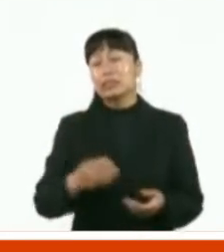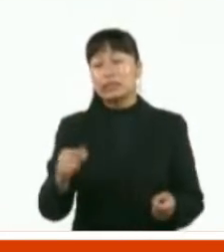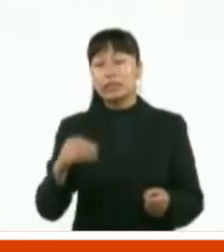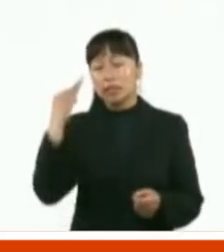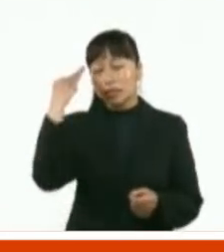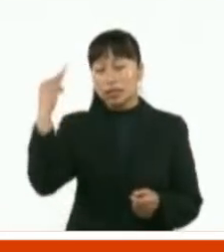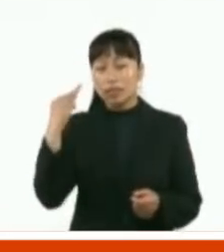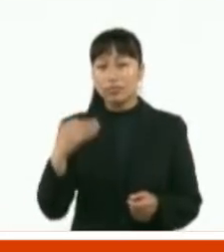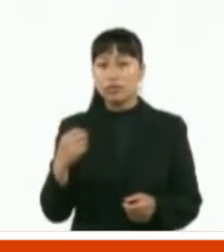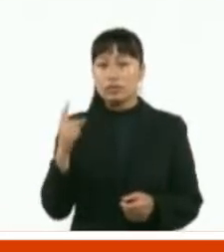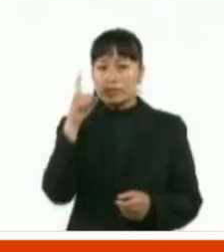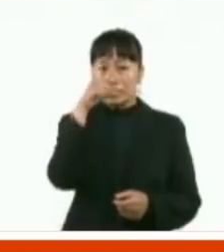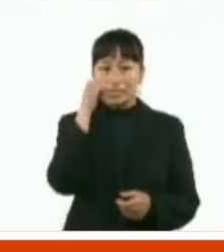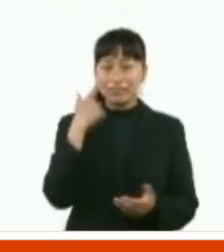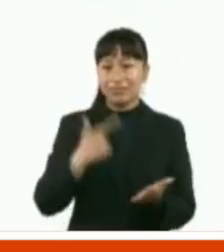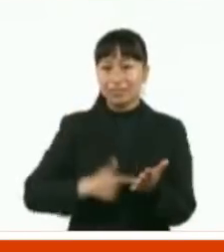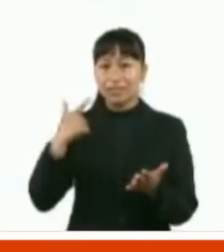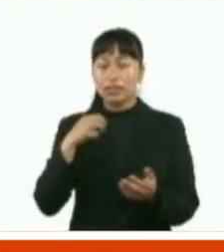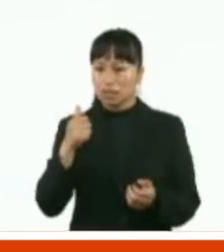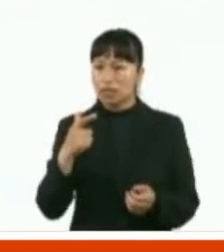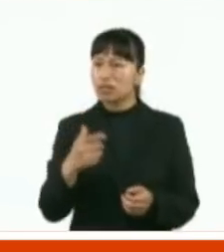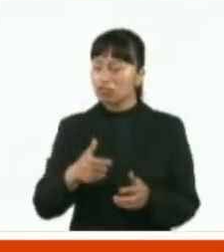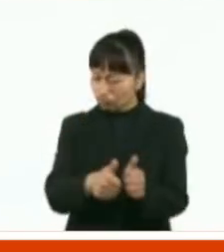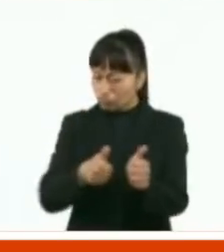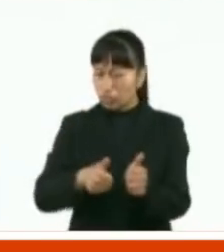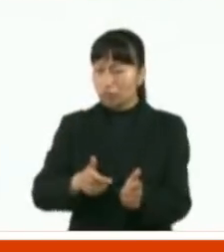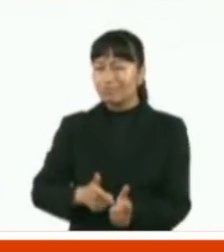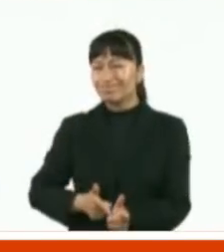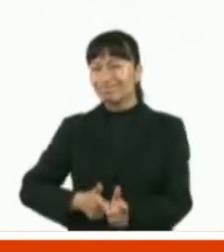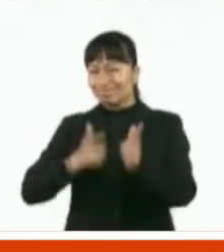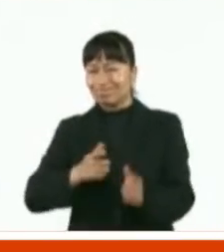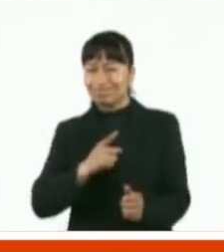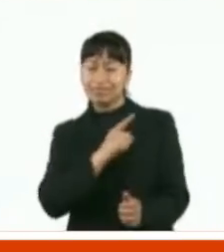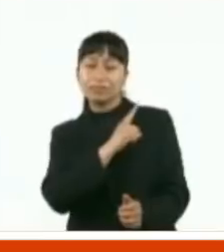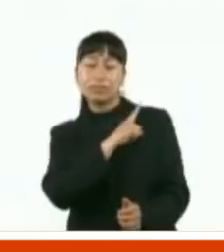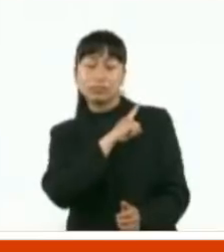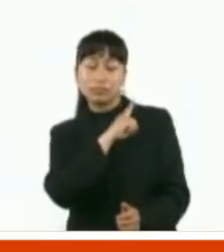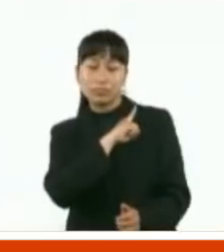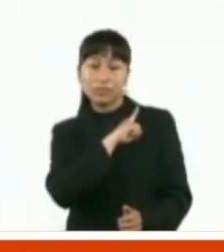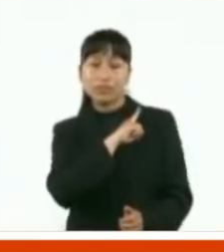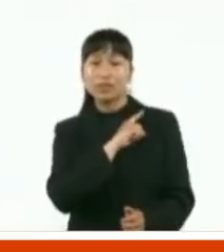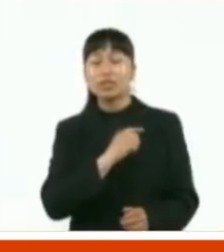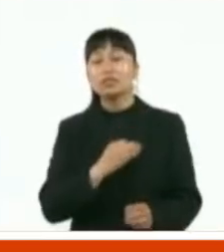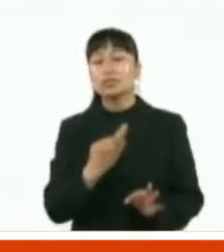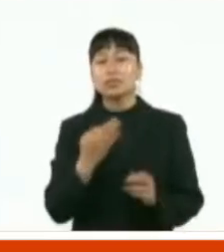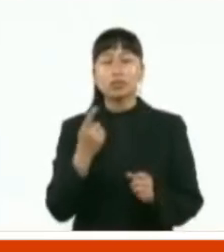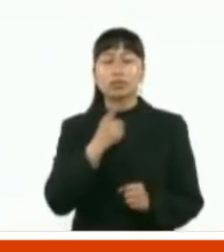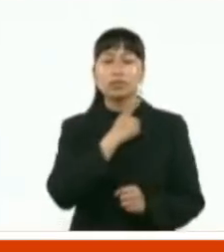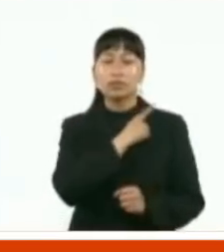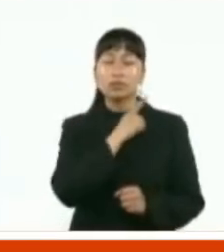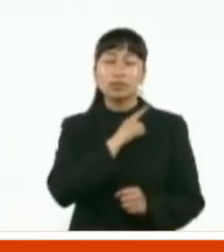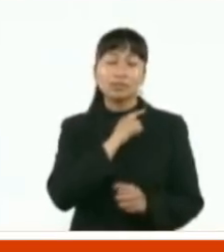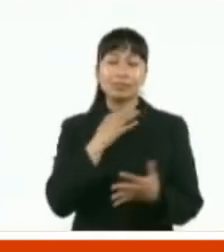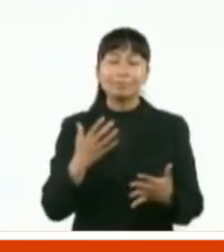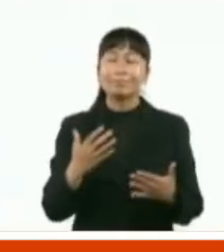estaríamos capaces de hacerlo. Ella cortó cartucho y disparó sola frente a una soledad